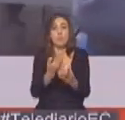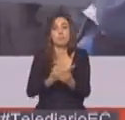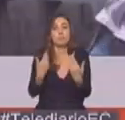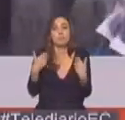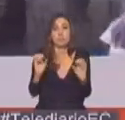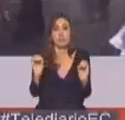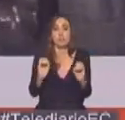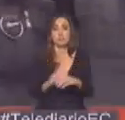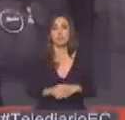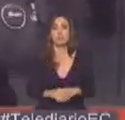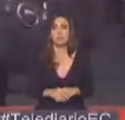bonito apartamentos públicos